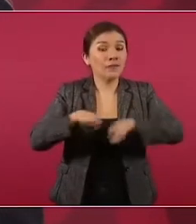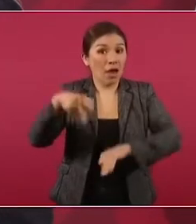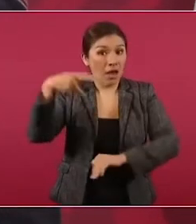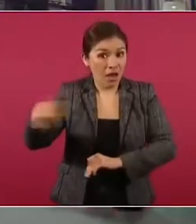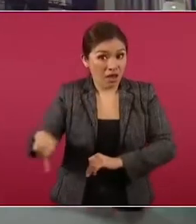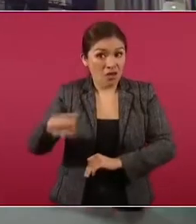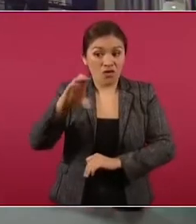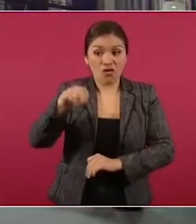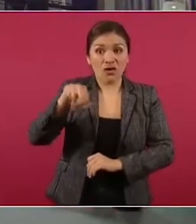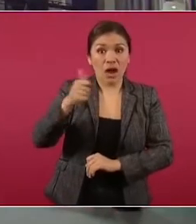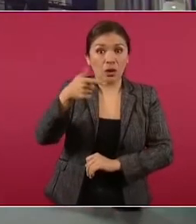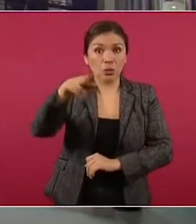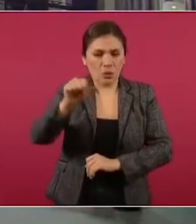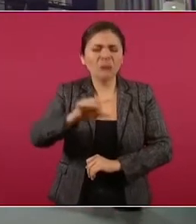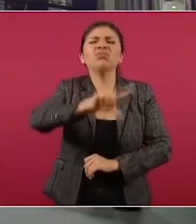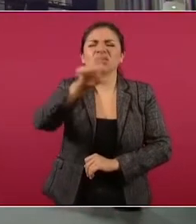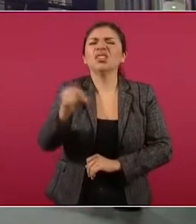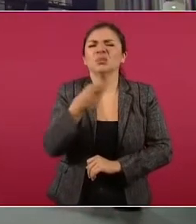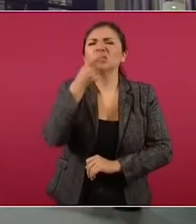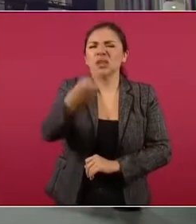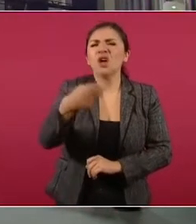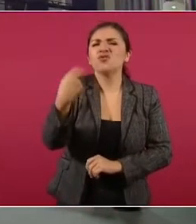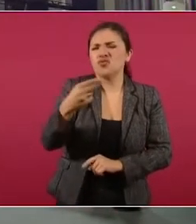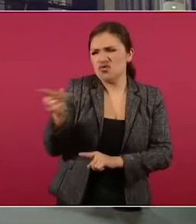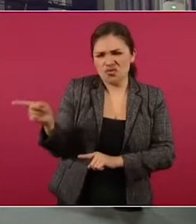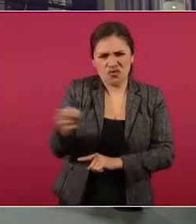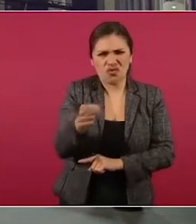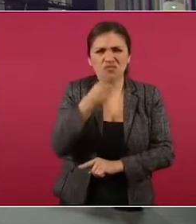por ahí les van a dar el nombre,